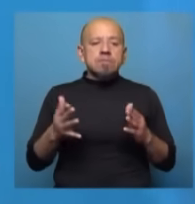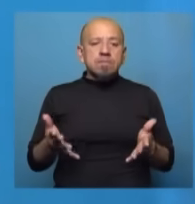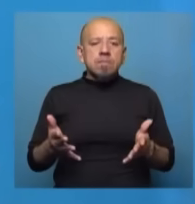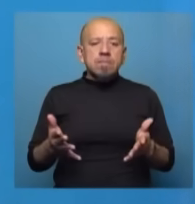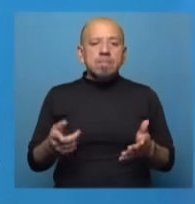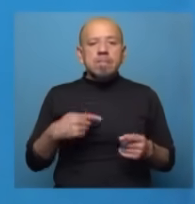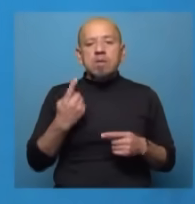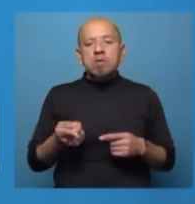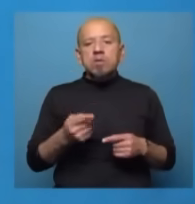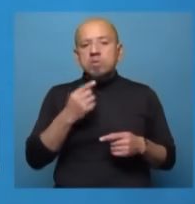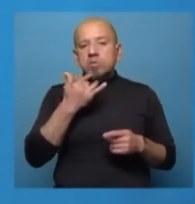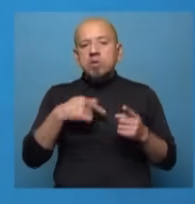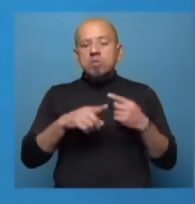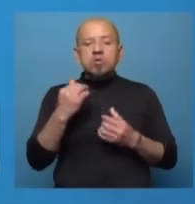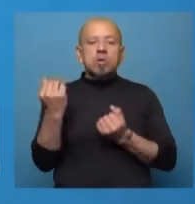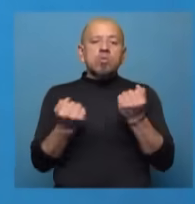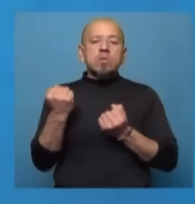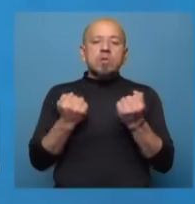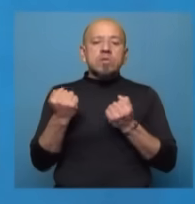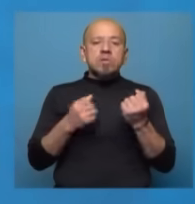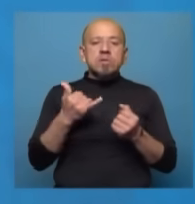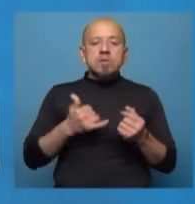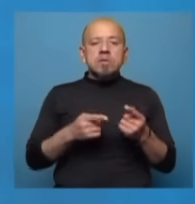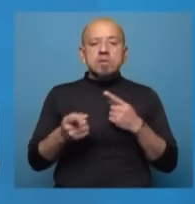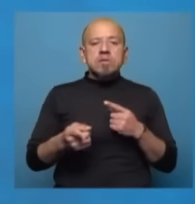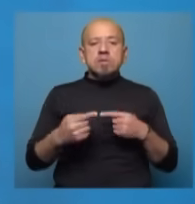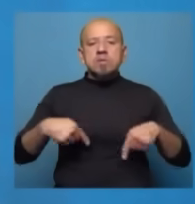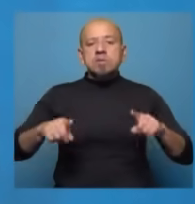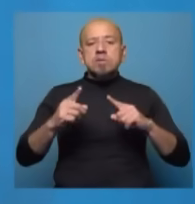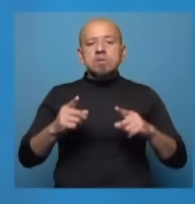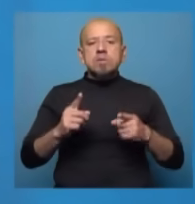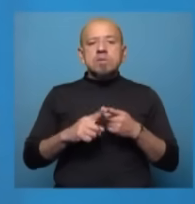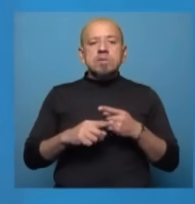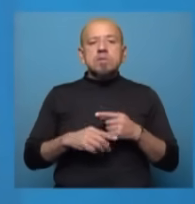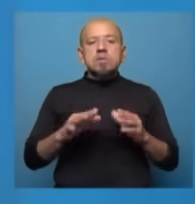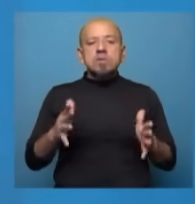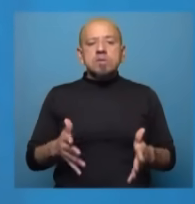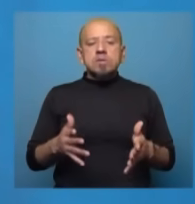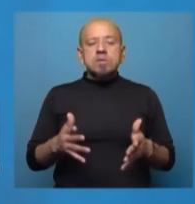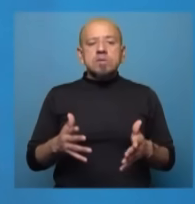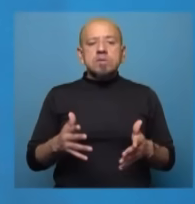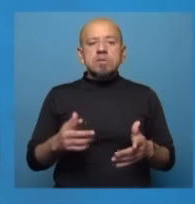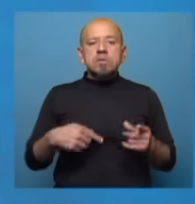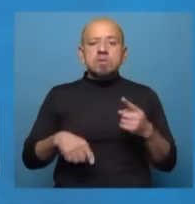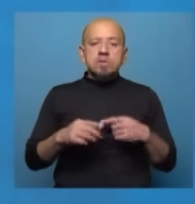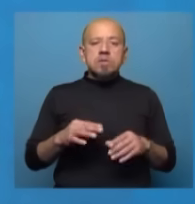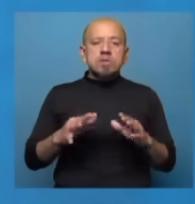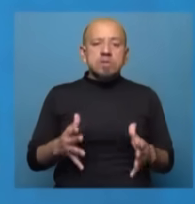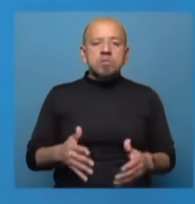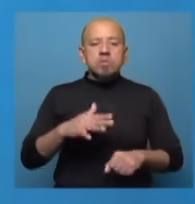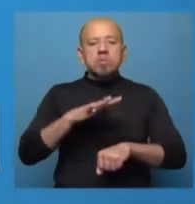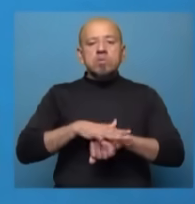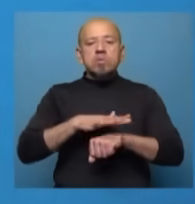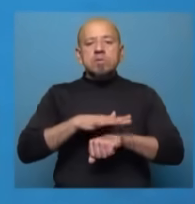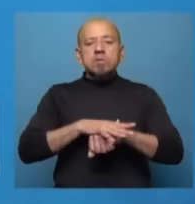otras vulnerabilidades como es la económica tiene la vulnerabilidad extra de ser Víctimas de delitos y que por un momento